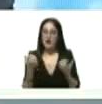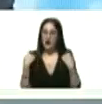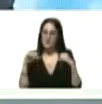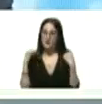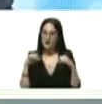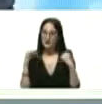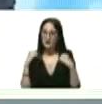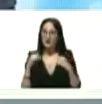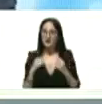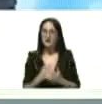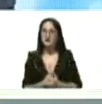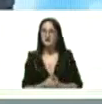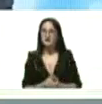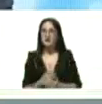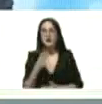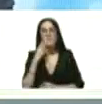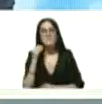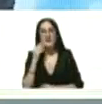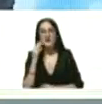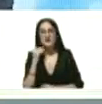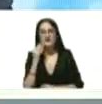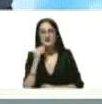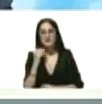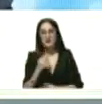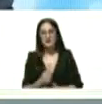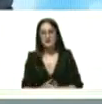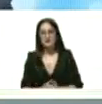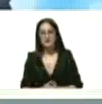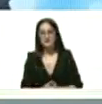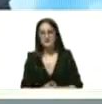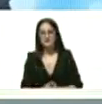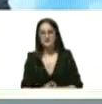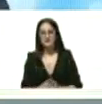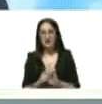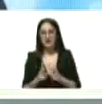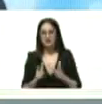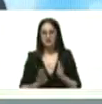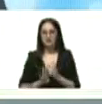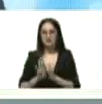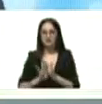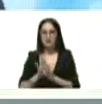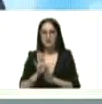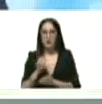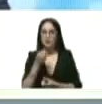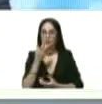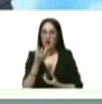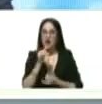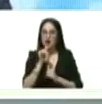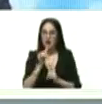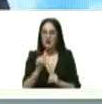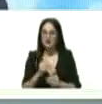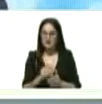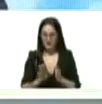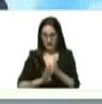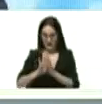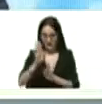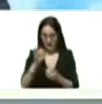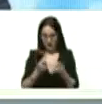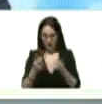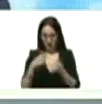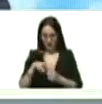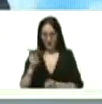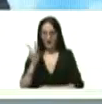aprender cada vez más de las experiencias que se van obteniendo y crecer. Buenas noticias del crecimiento económico de